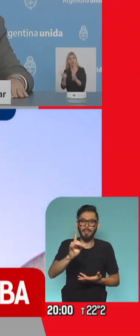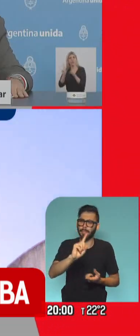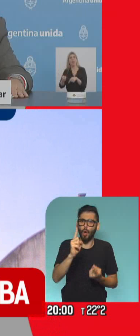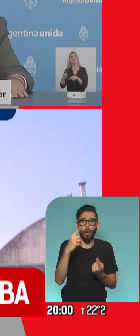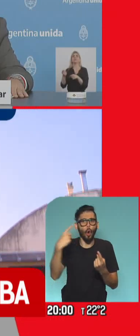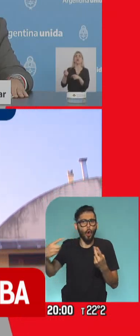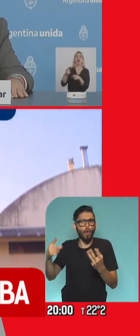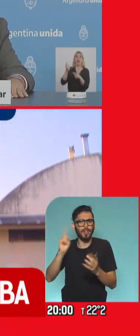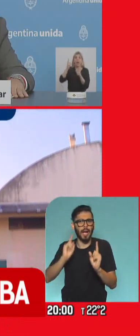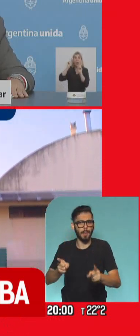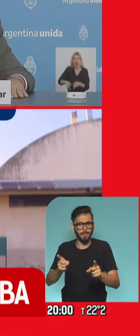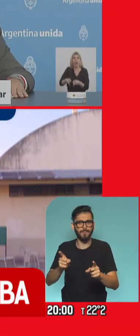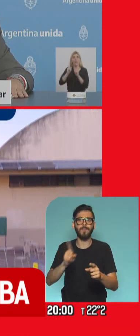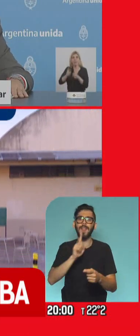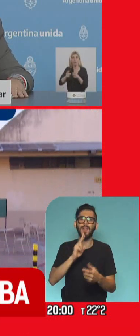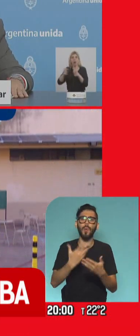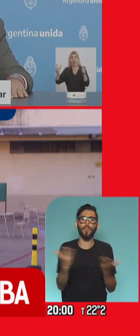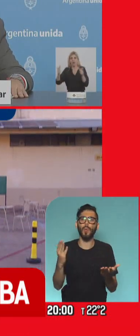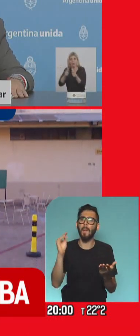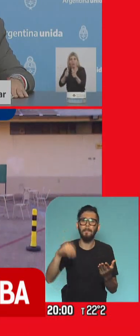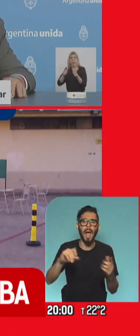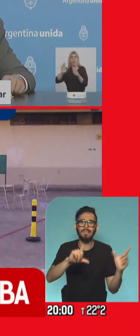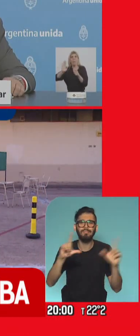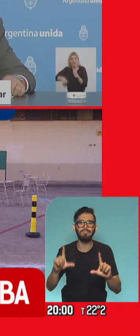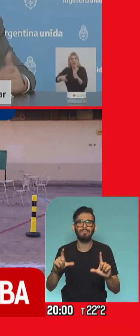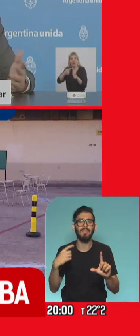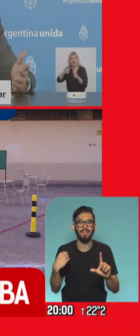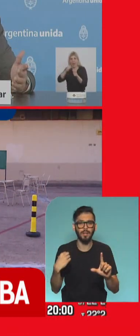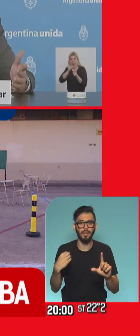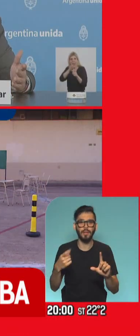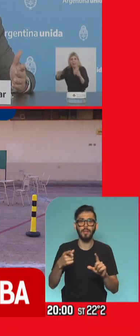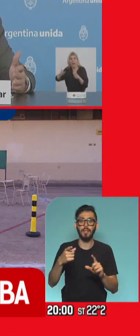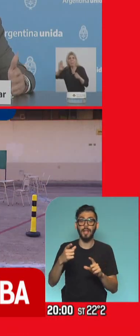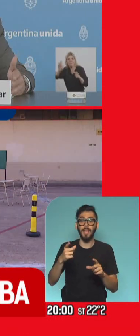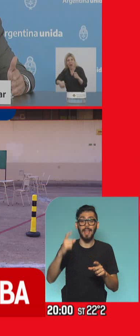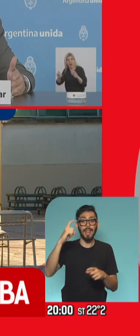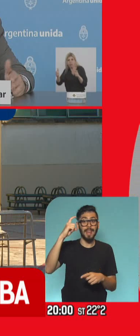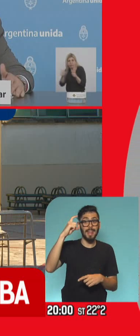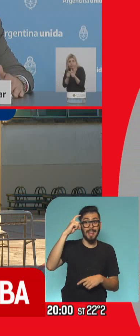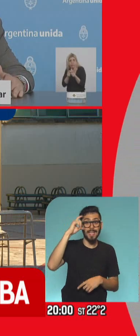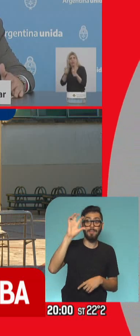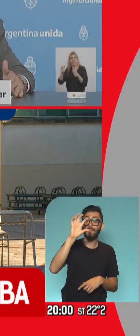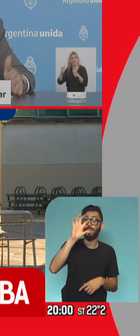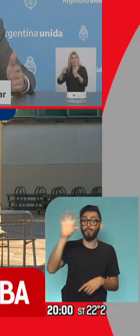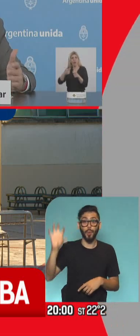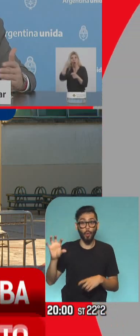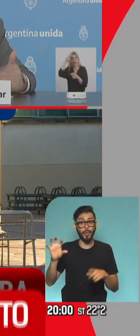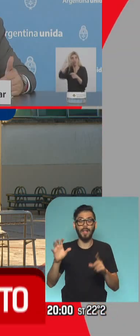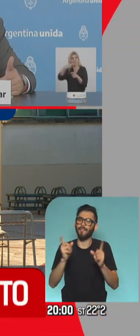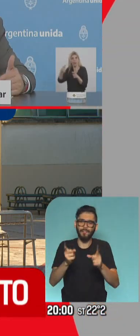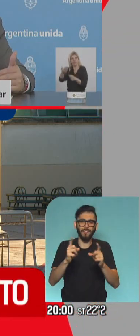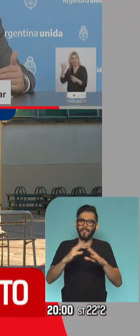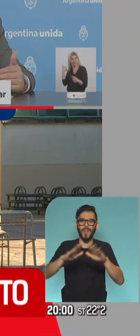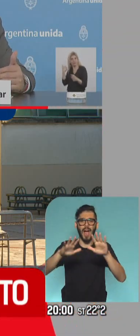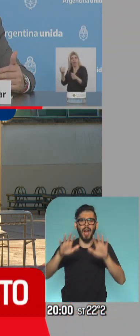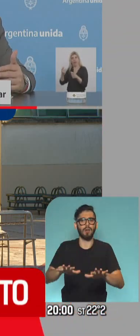edición de Televisión Pública Noticias, los departamentos de 10 provincias que seguirán en aislamiento. Parte